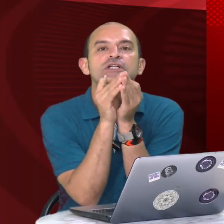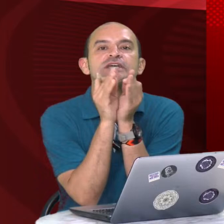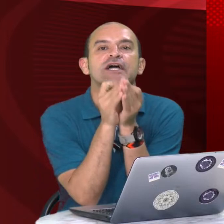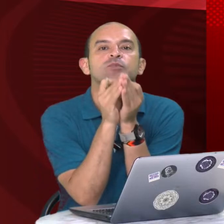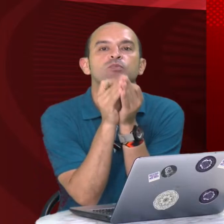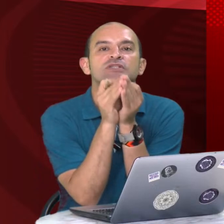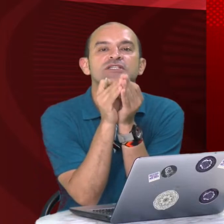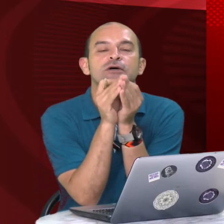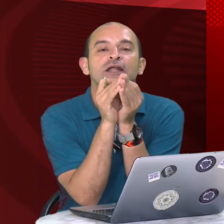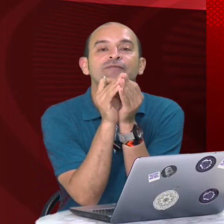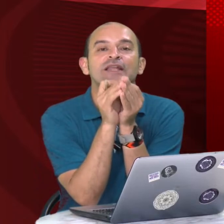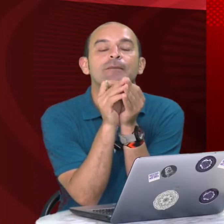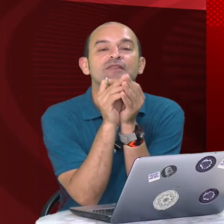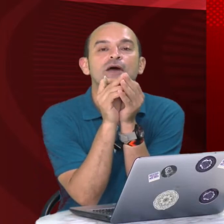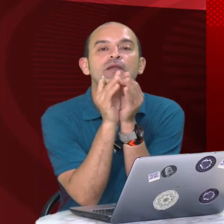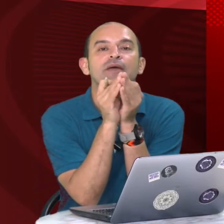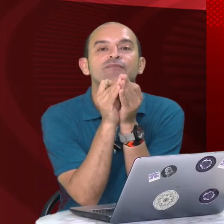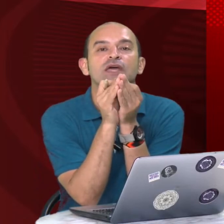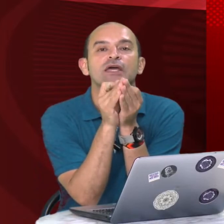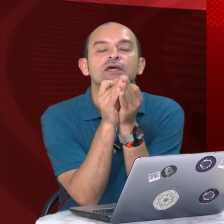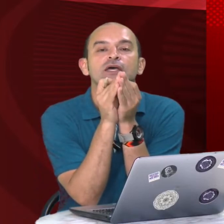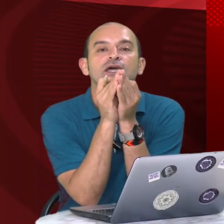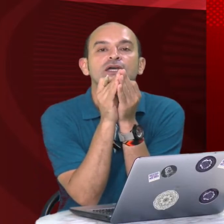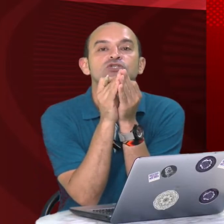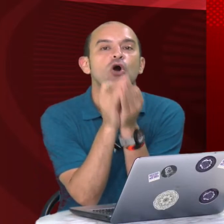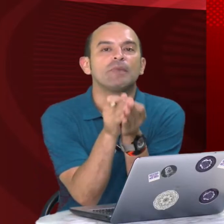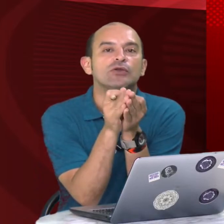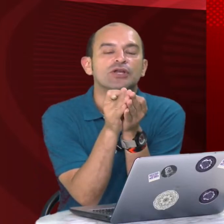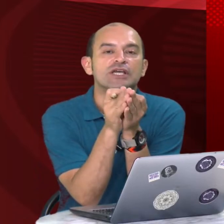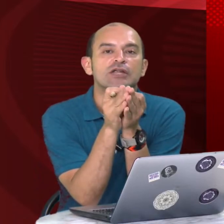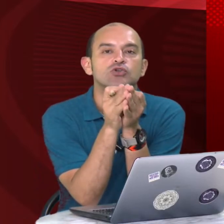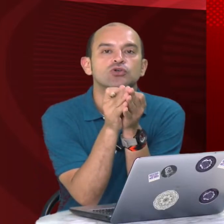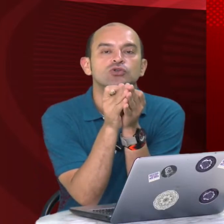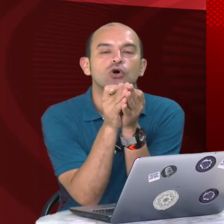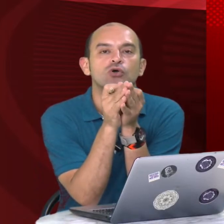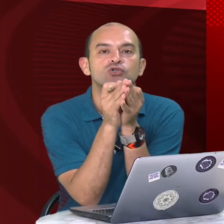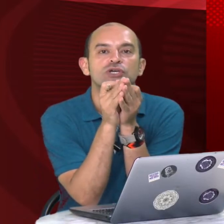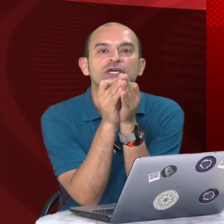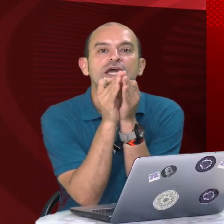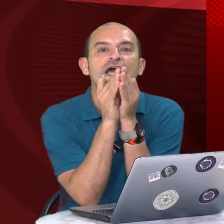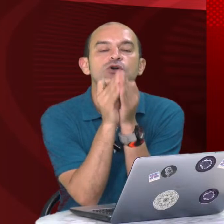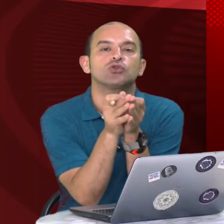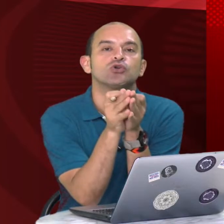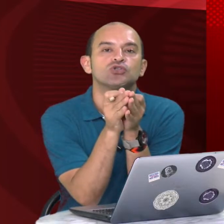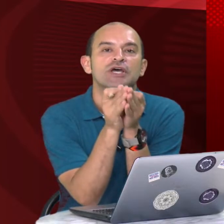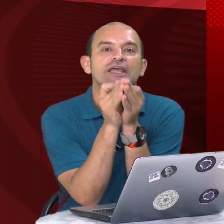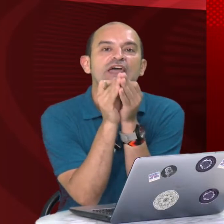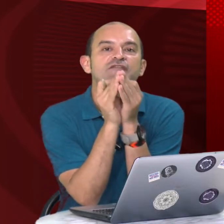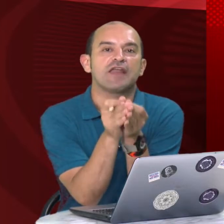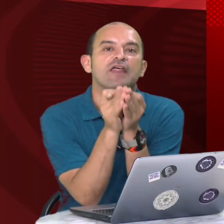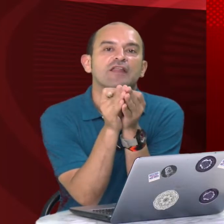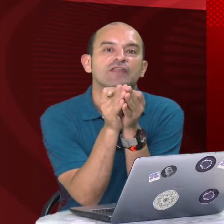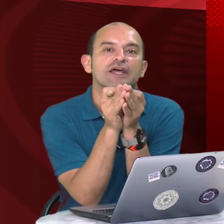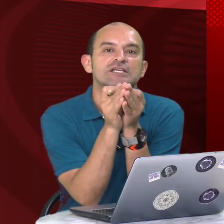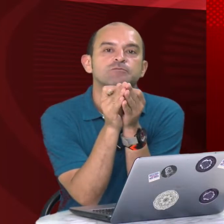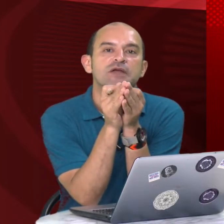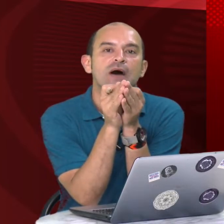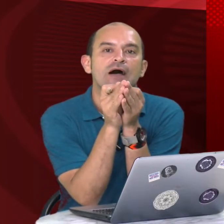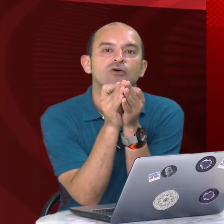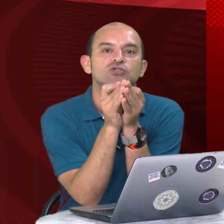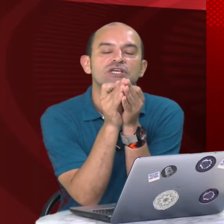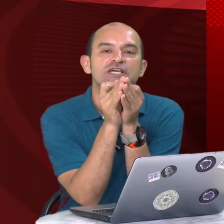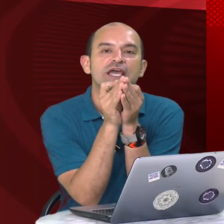por sacar propuestas adelante. Lamentablemente son minoría, no son todos. Hay otros que defienden